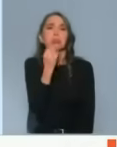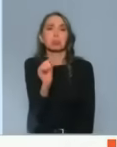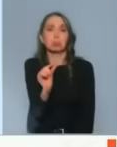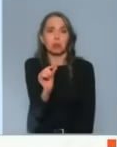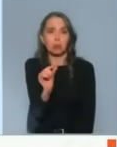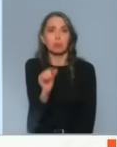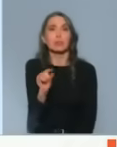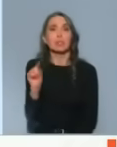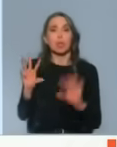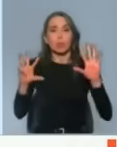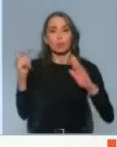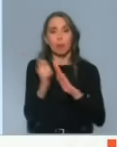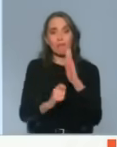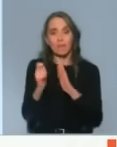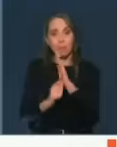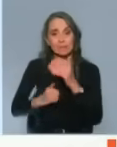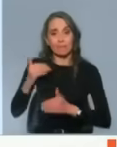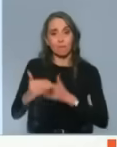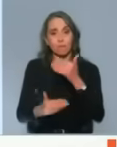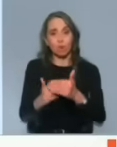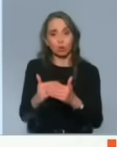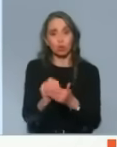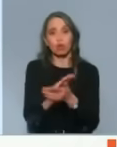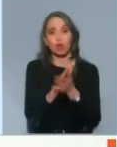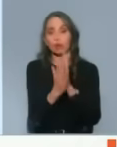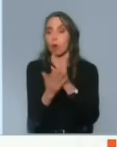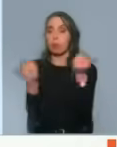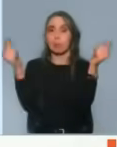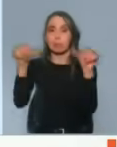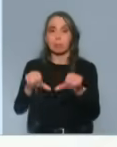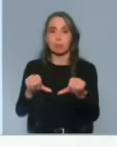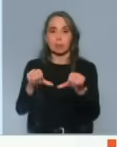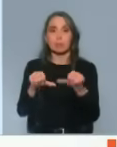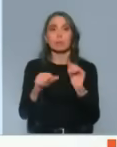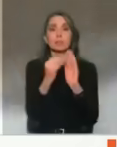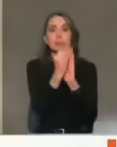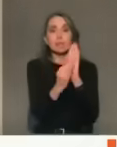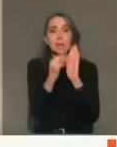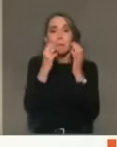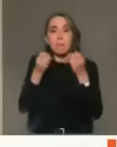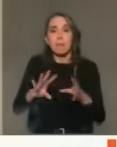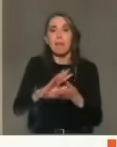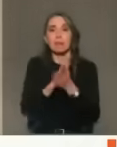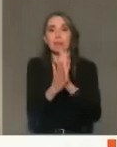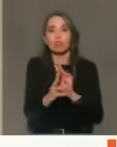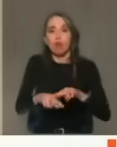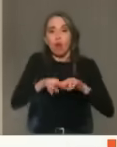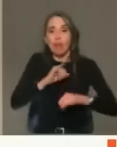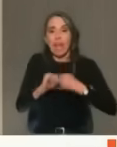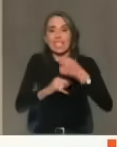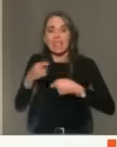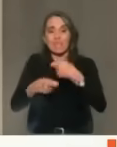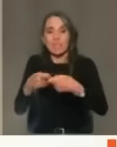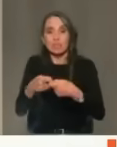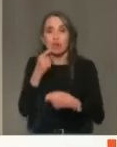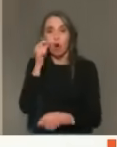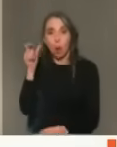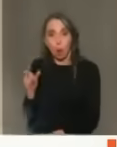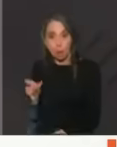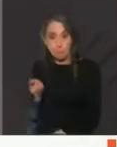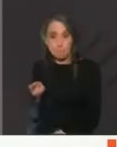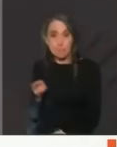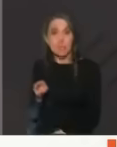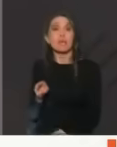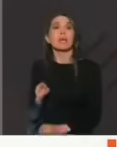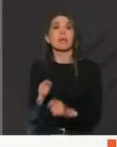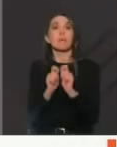tras 9 meses de funcionamiento, todo se derrumbó con el anuncio de la pérdida total de las inversiones. El mismo influencer promocionaba